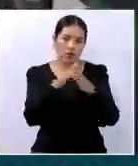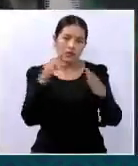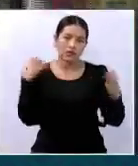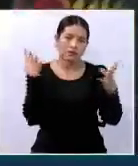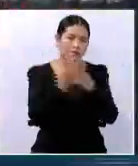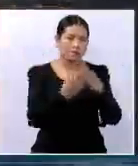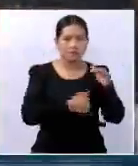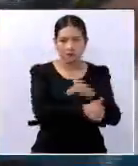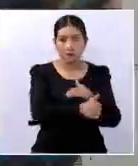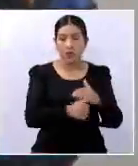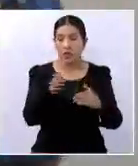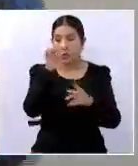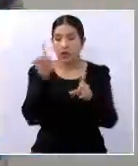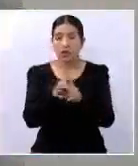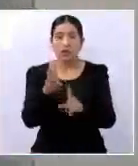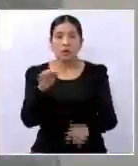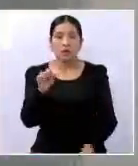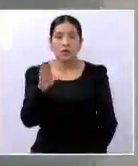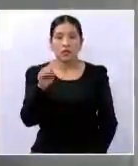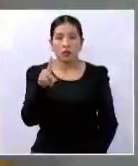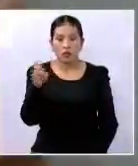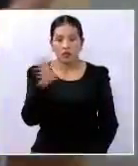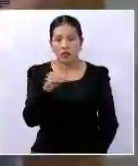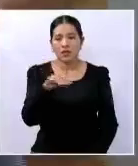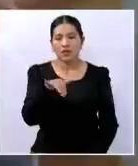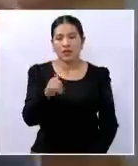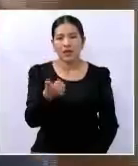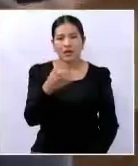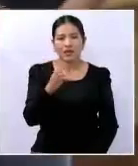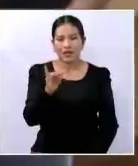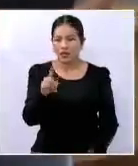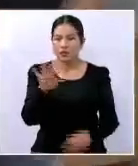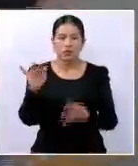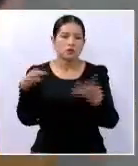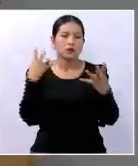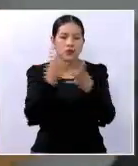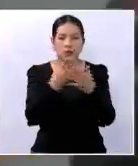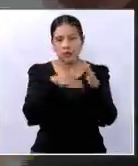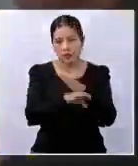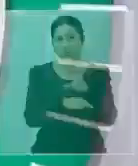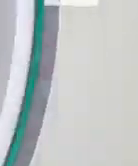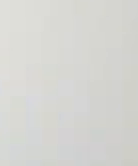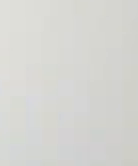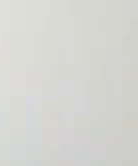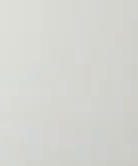mientras que los hermanos Vasco Pey y Asir Molina volvieron a la cárcel de El Abra.